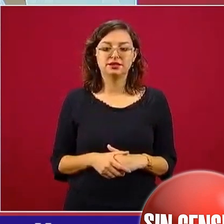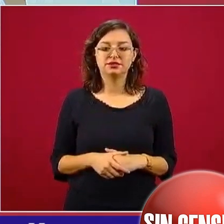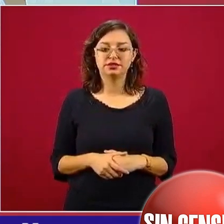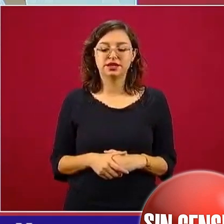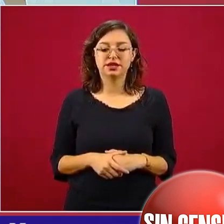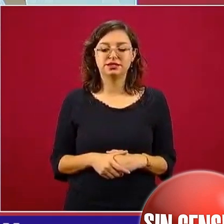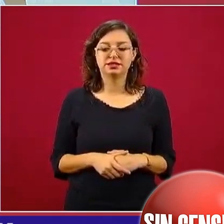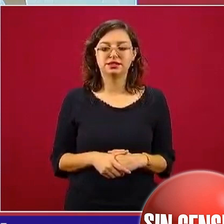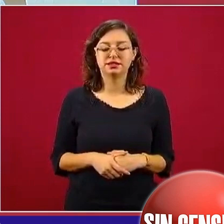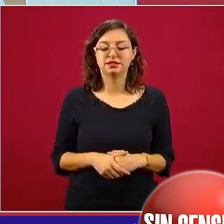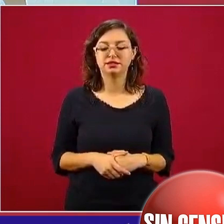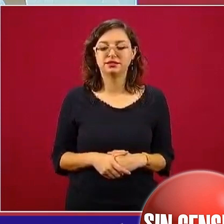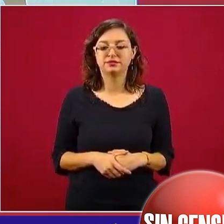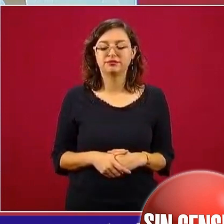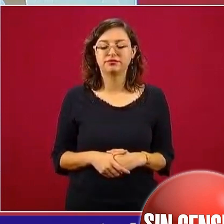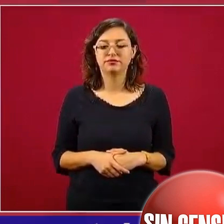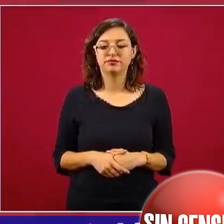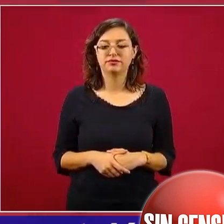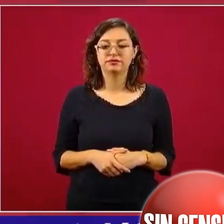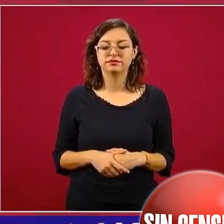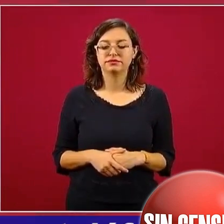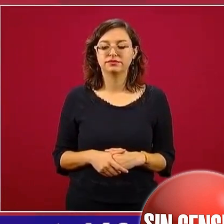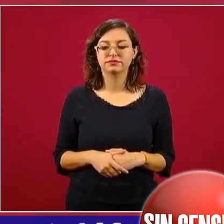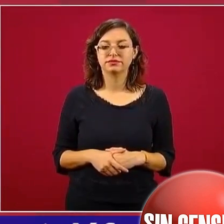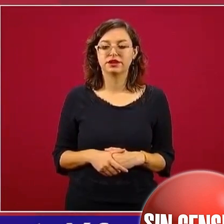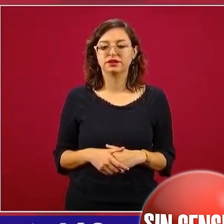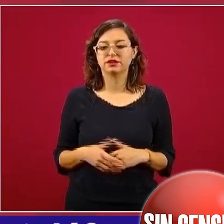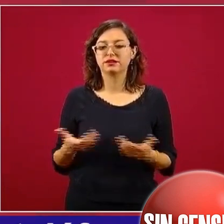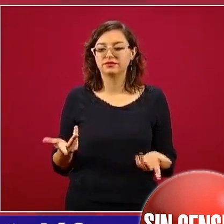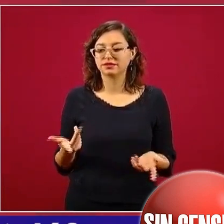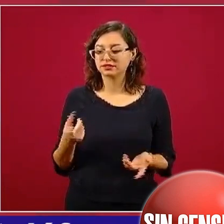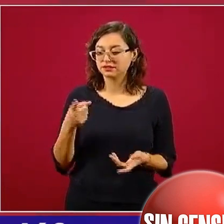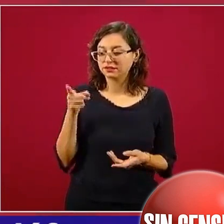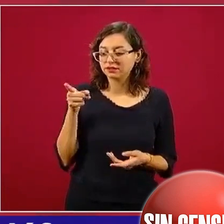porque después de enfrentar